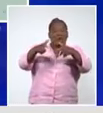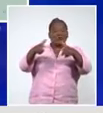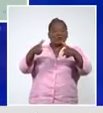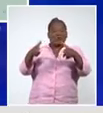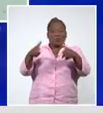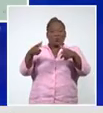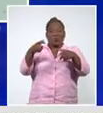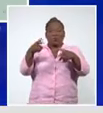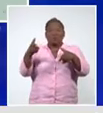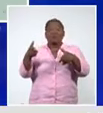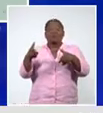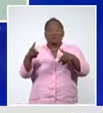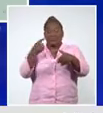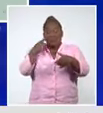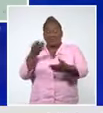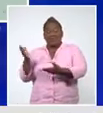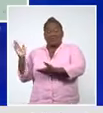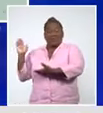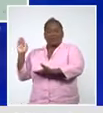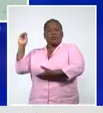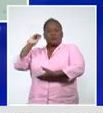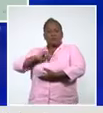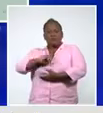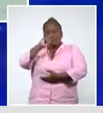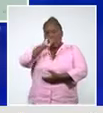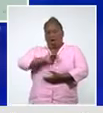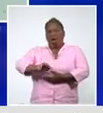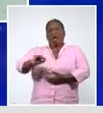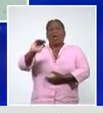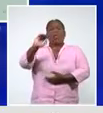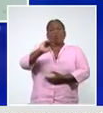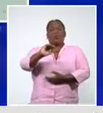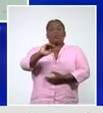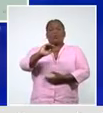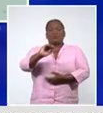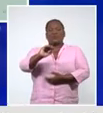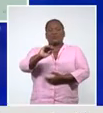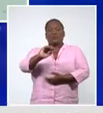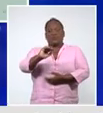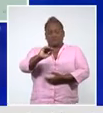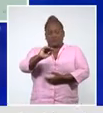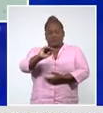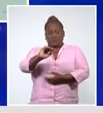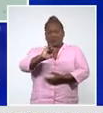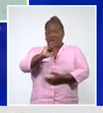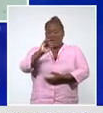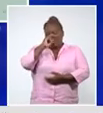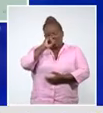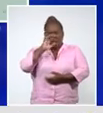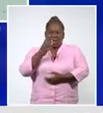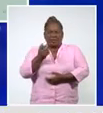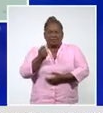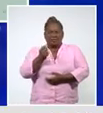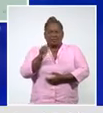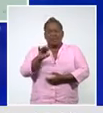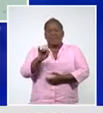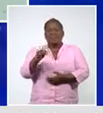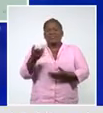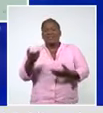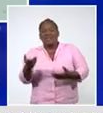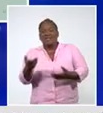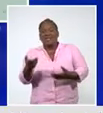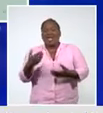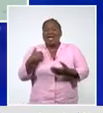sé que los adultos vamos a decir, los adultos ya con una edad vamos a decir, no, es que estos son los que se nos van